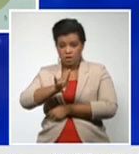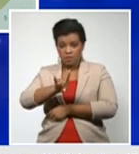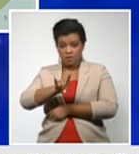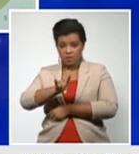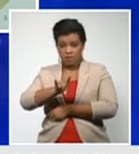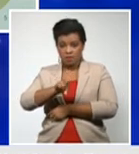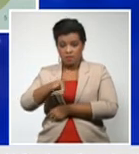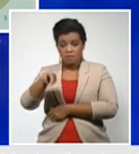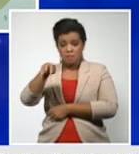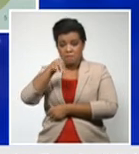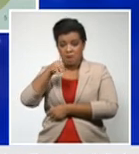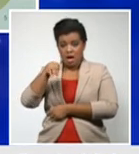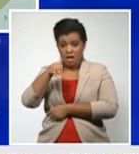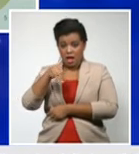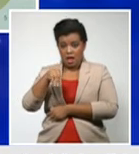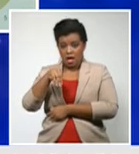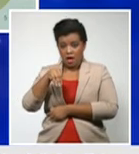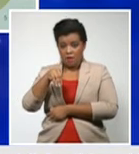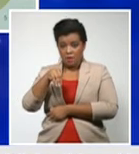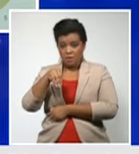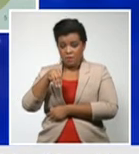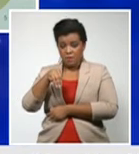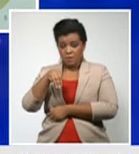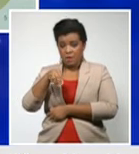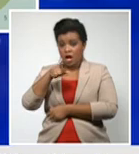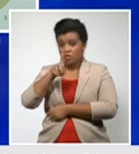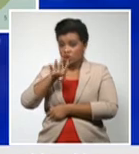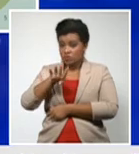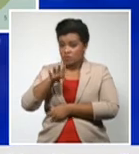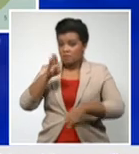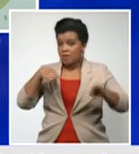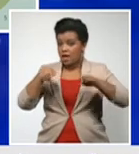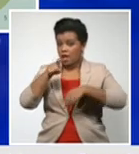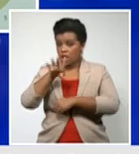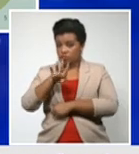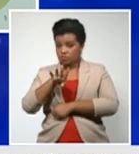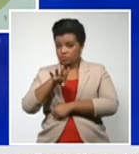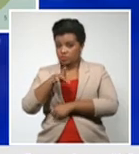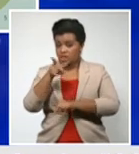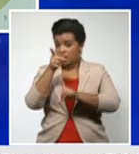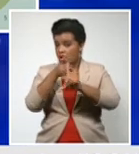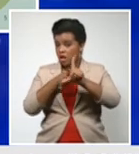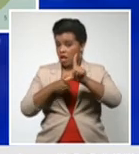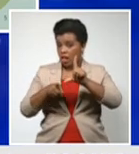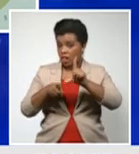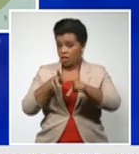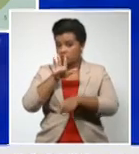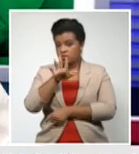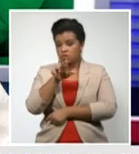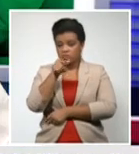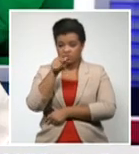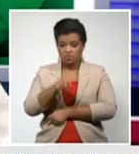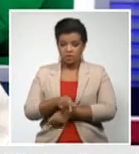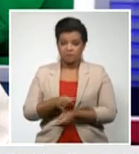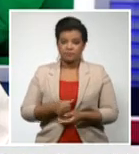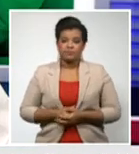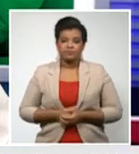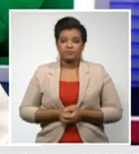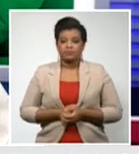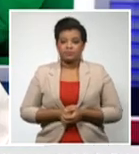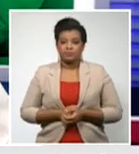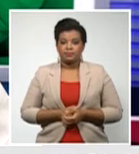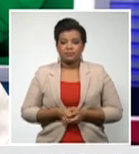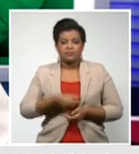Marianao y Playa con 14 casos autóctonos ayer y Regla con 5 casos. Y si podemos ver